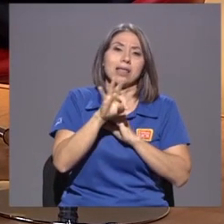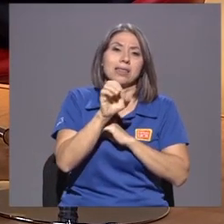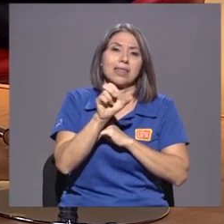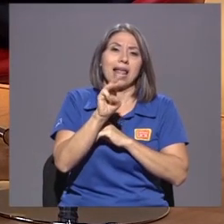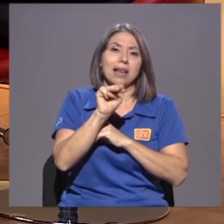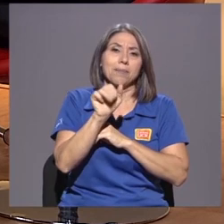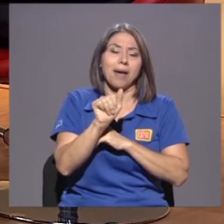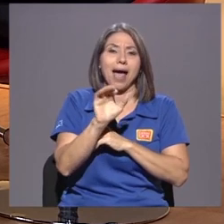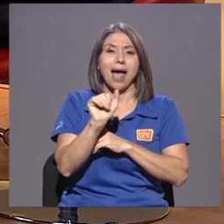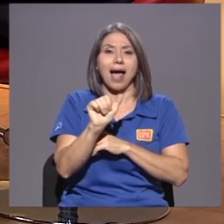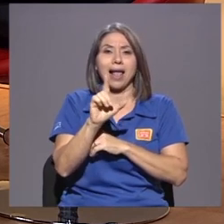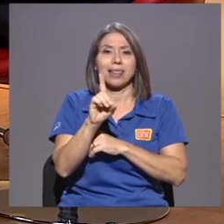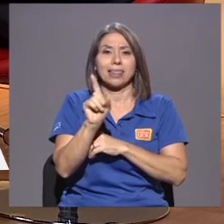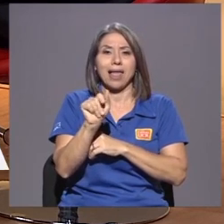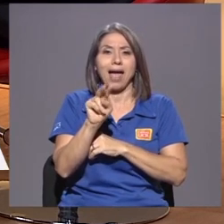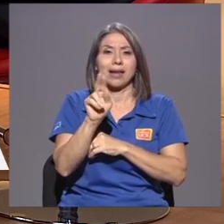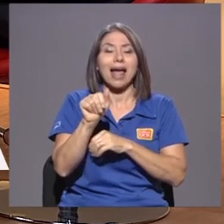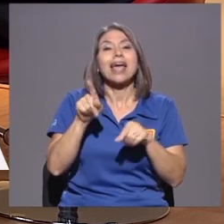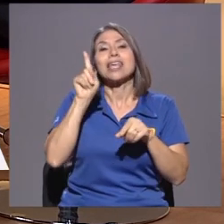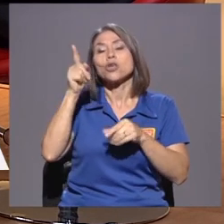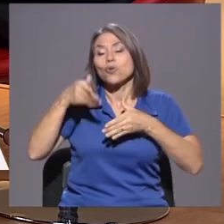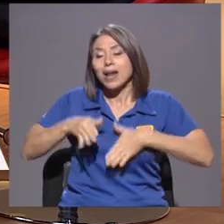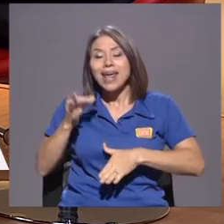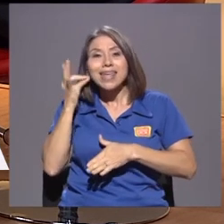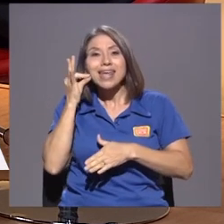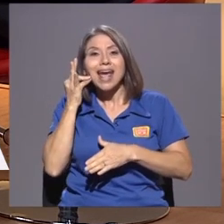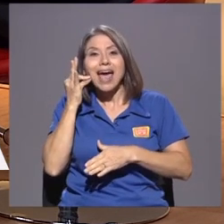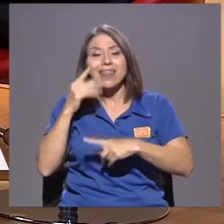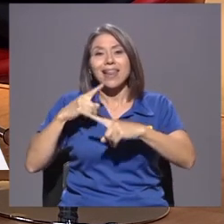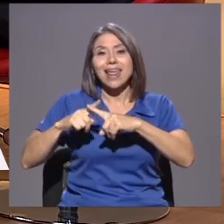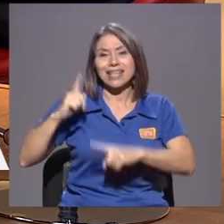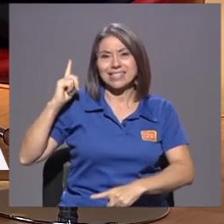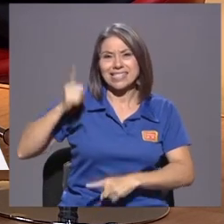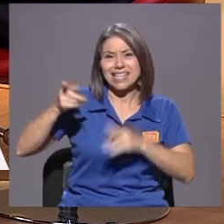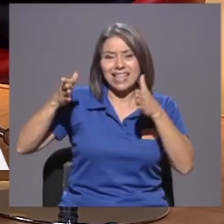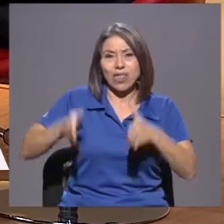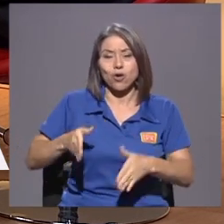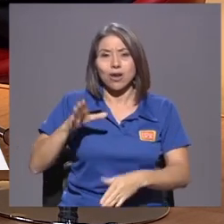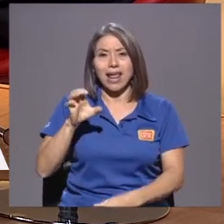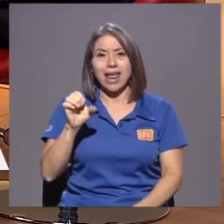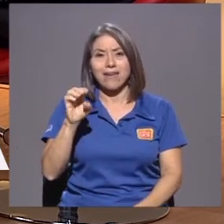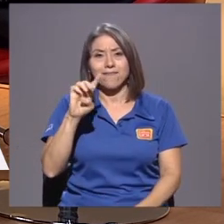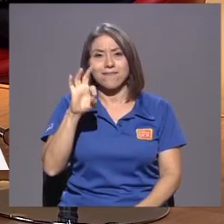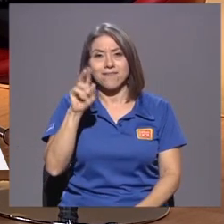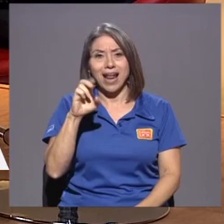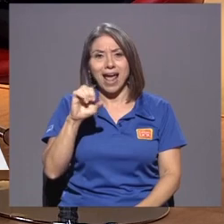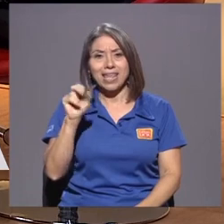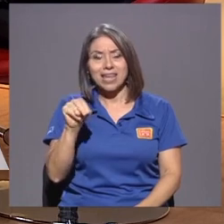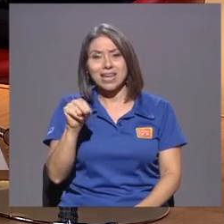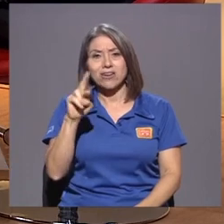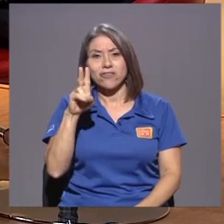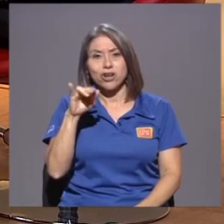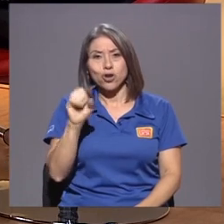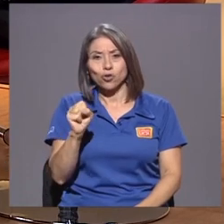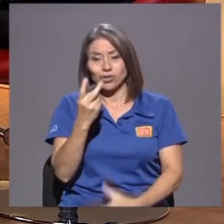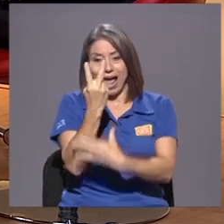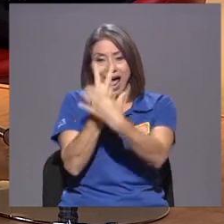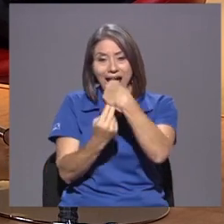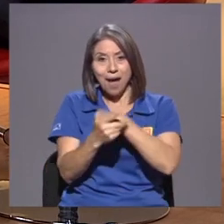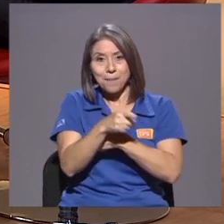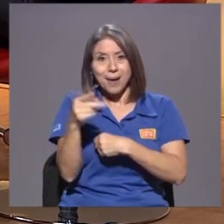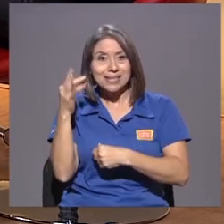ya también a una hija del ex dictador efraín ríos montt cuyo nombre en este momento de olvidado a ambas les impidieron